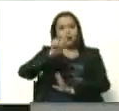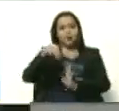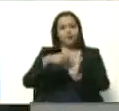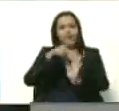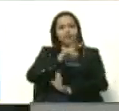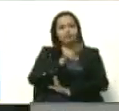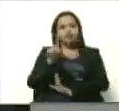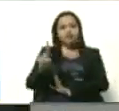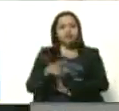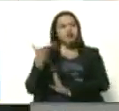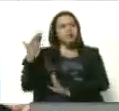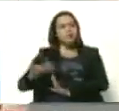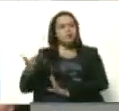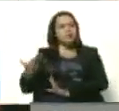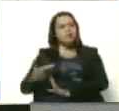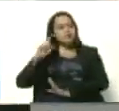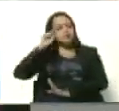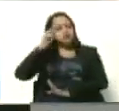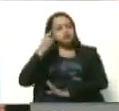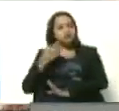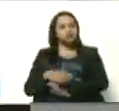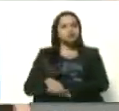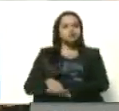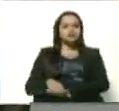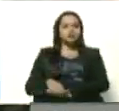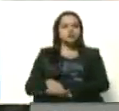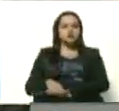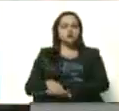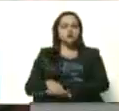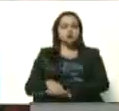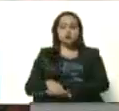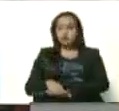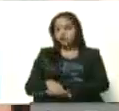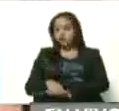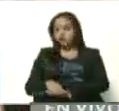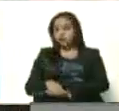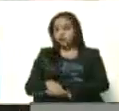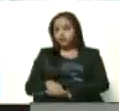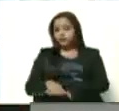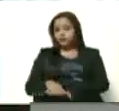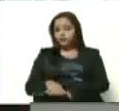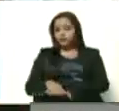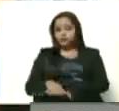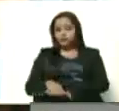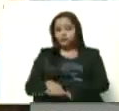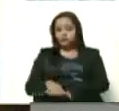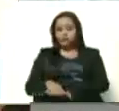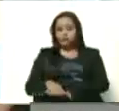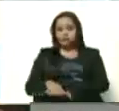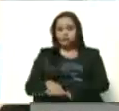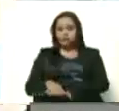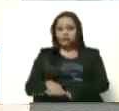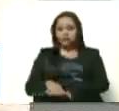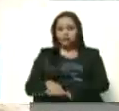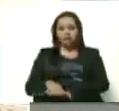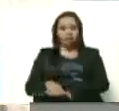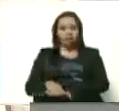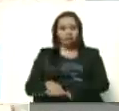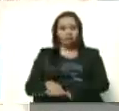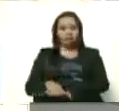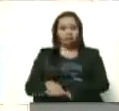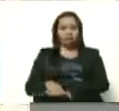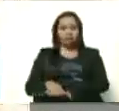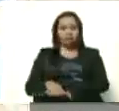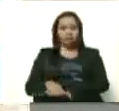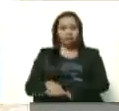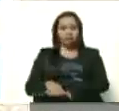2021. Es importante resaltar que el 24 de noviembre fue acreditado por el